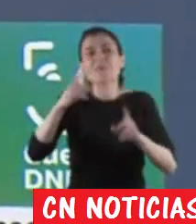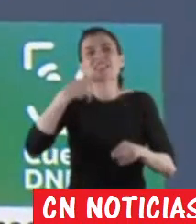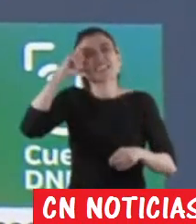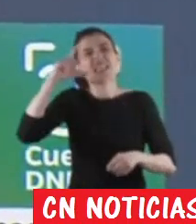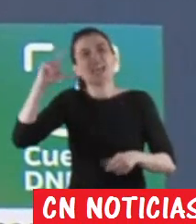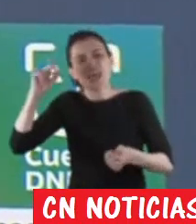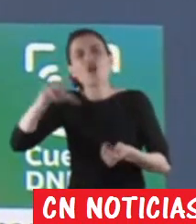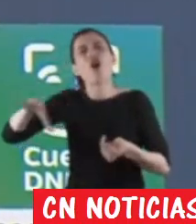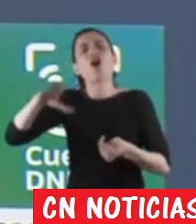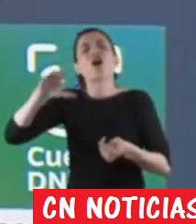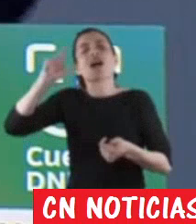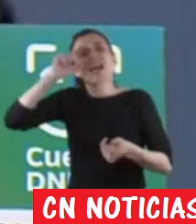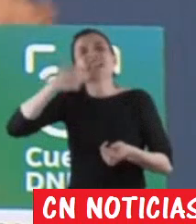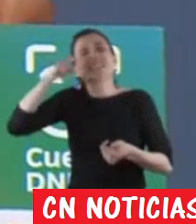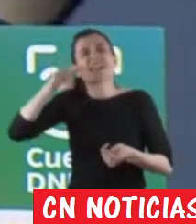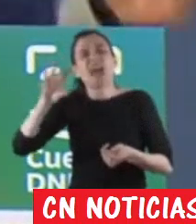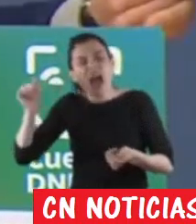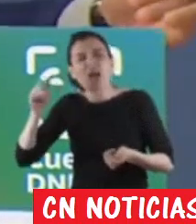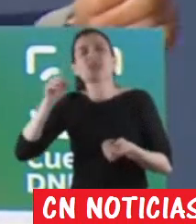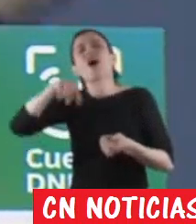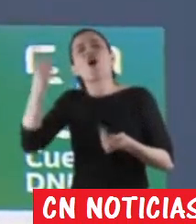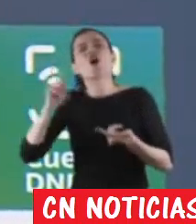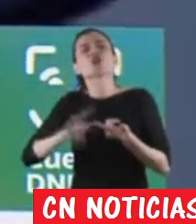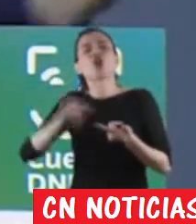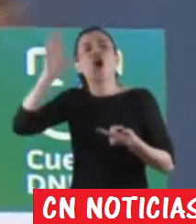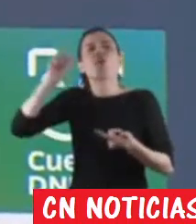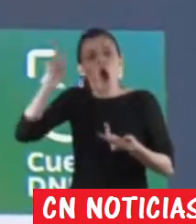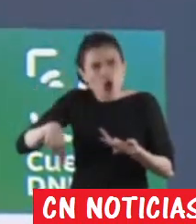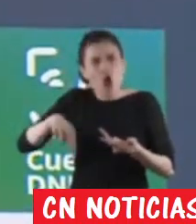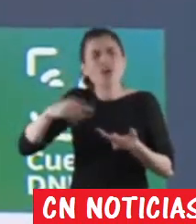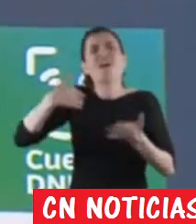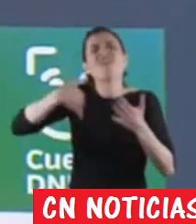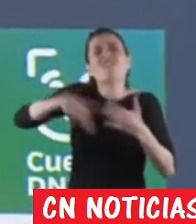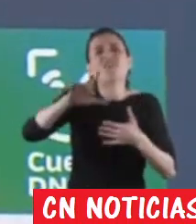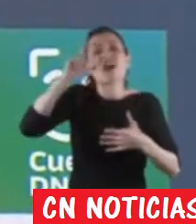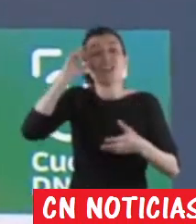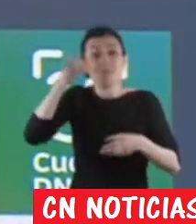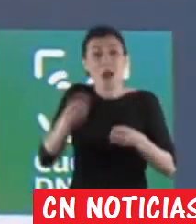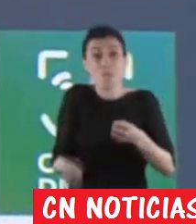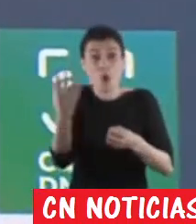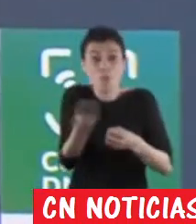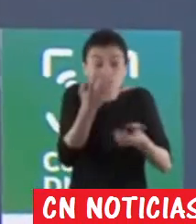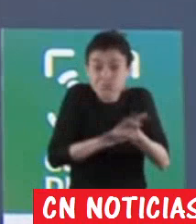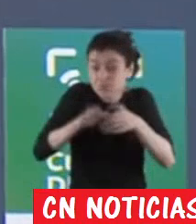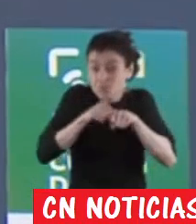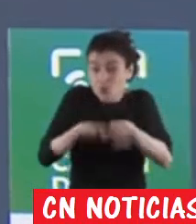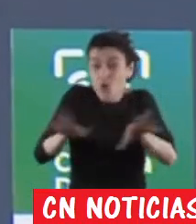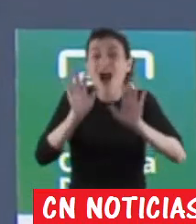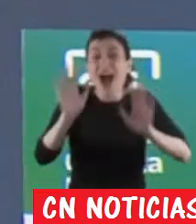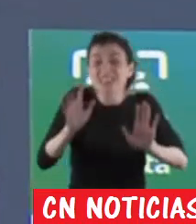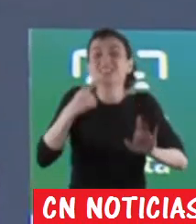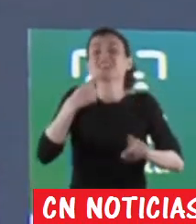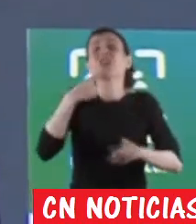se va a inaugurar pronto en Morón, 10 municipios más ya en camino y muchos más que ya estamos incorporando. Con esa política,